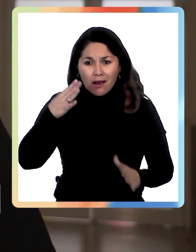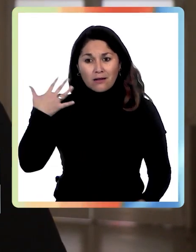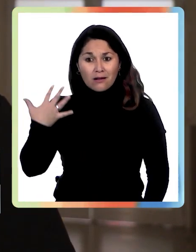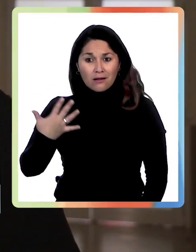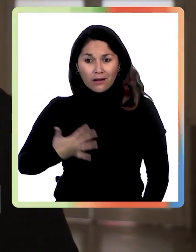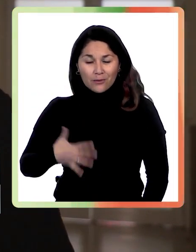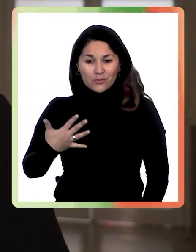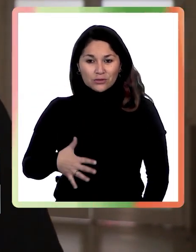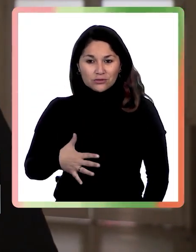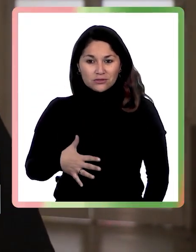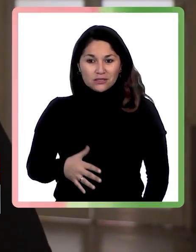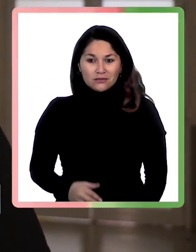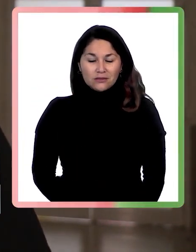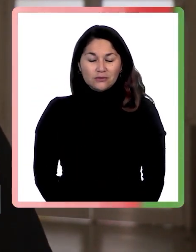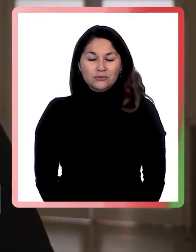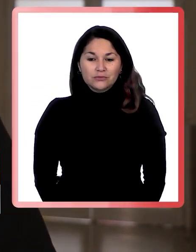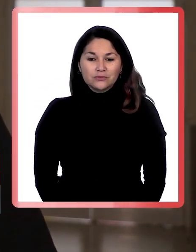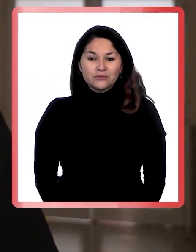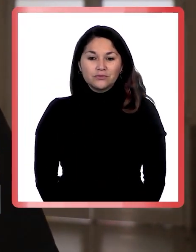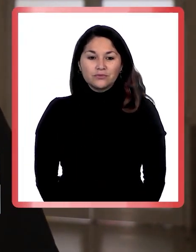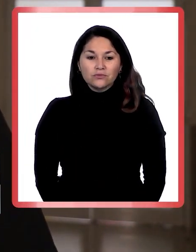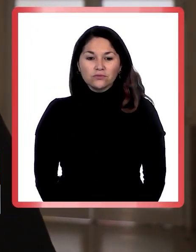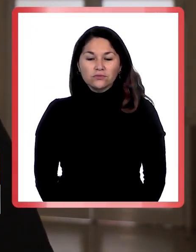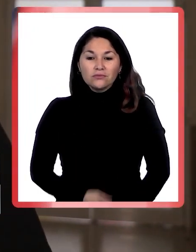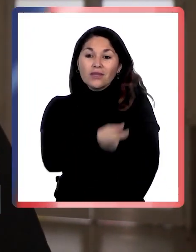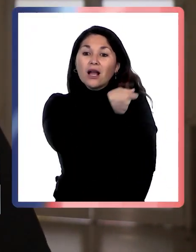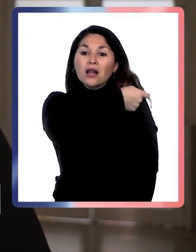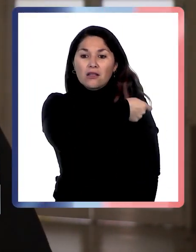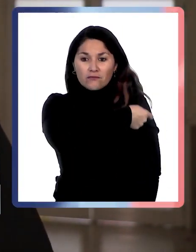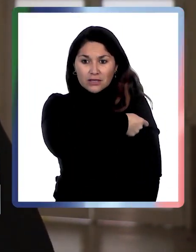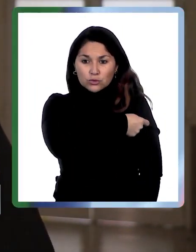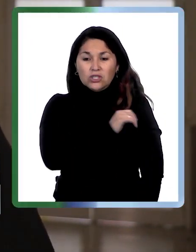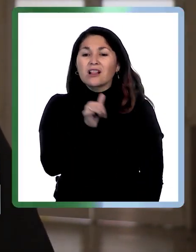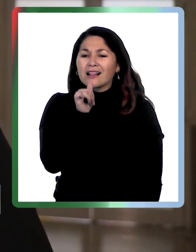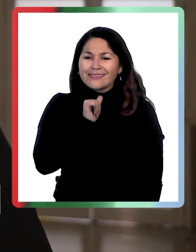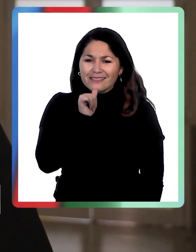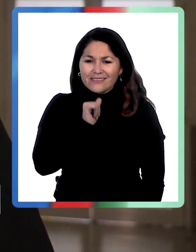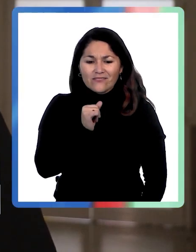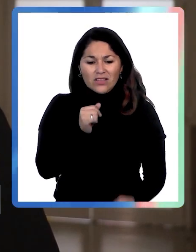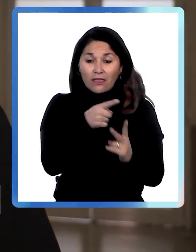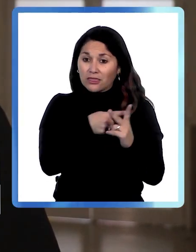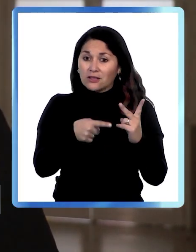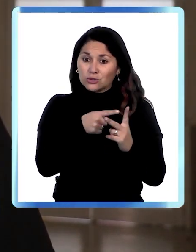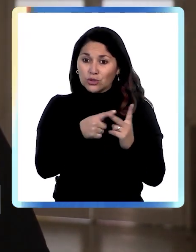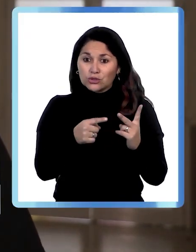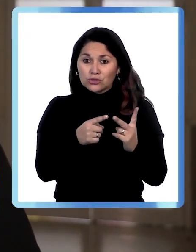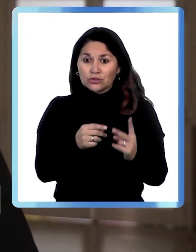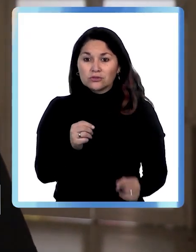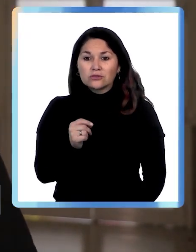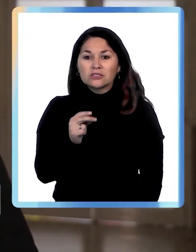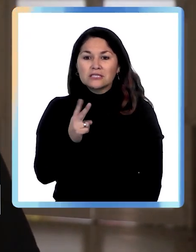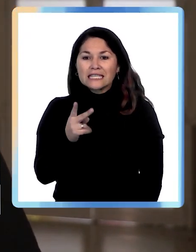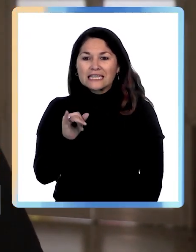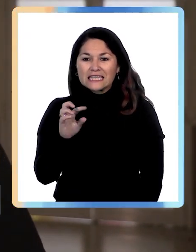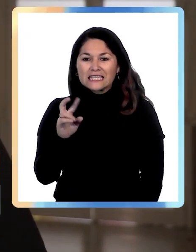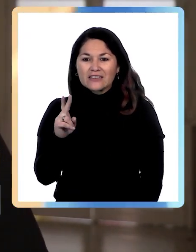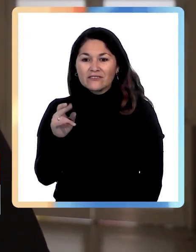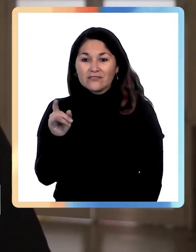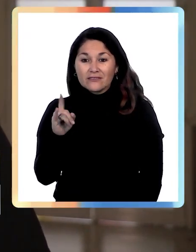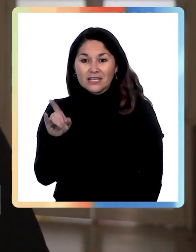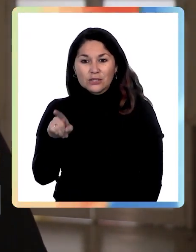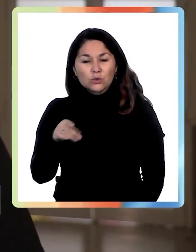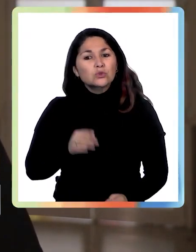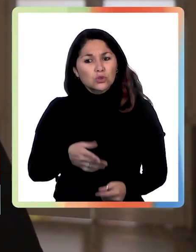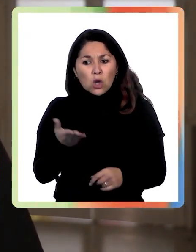y no se está llevando a cabo la totalidad de la vacunación para estos dos virus el llamado es que acudan a sus centros de